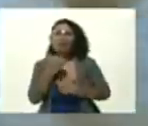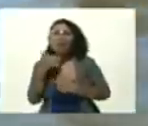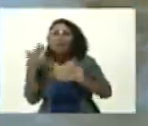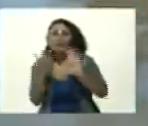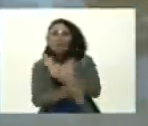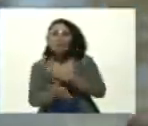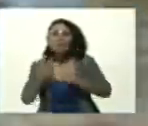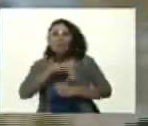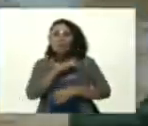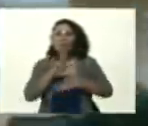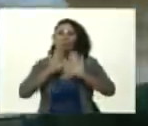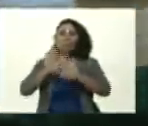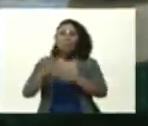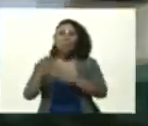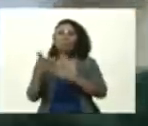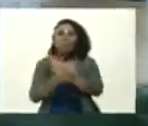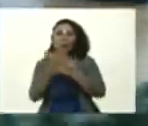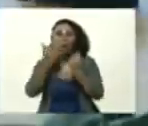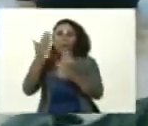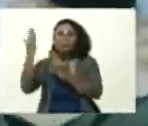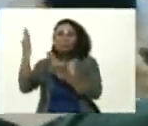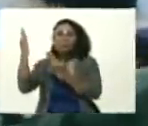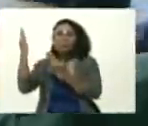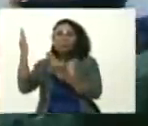hace falta. Allí está Luis José.